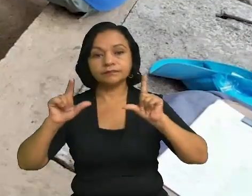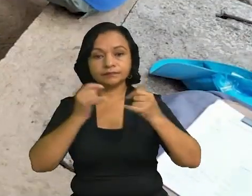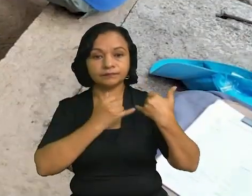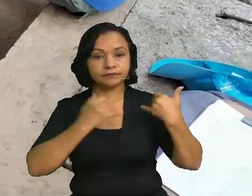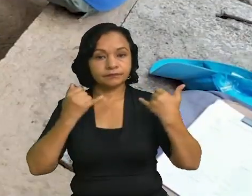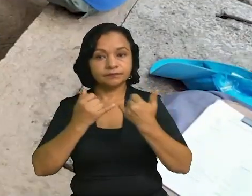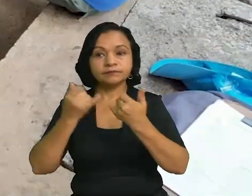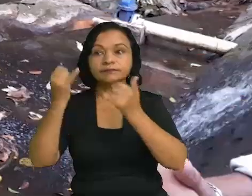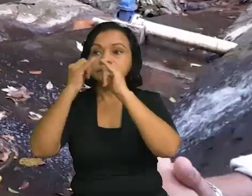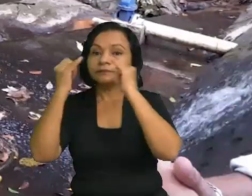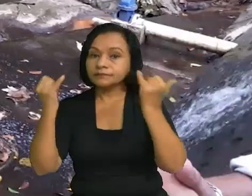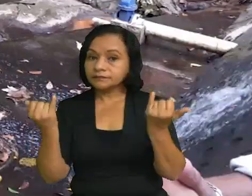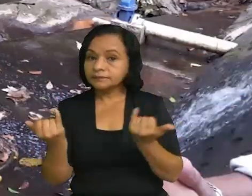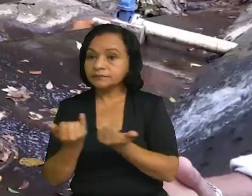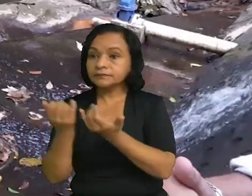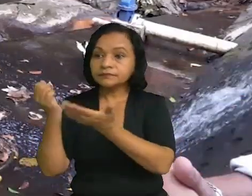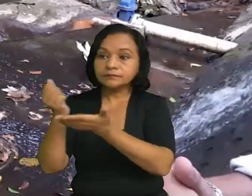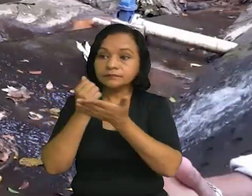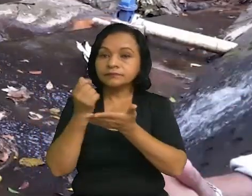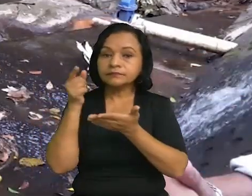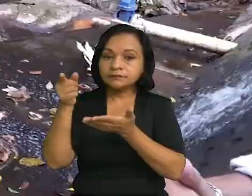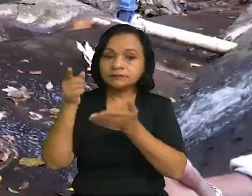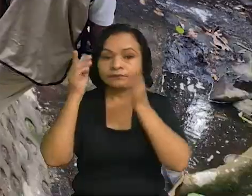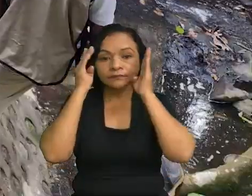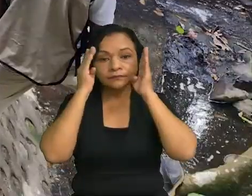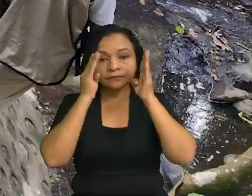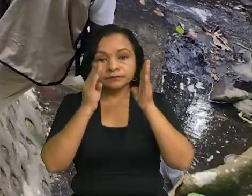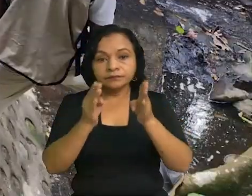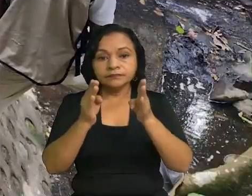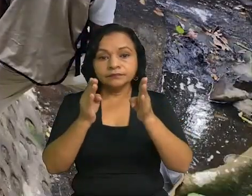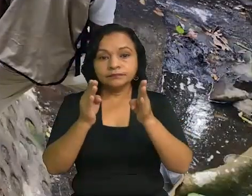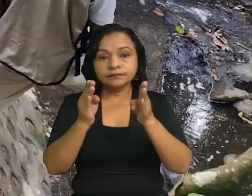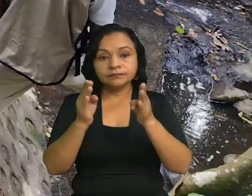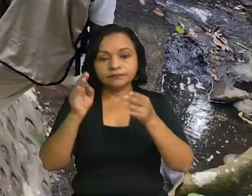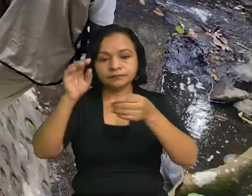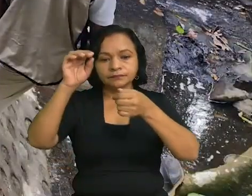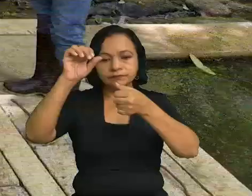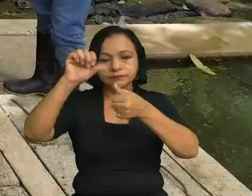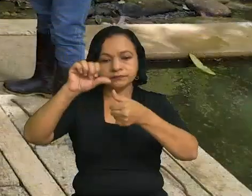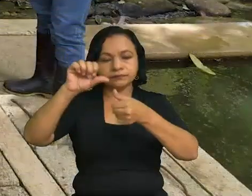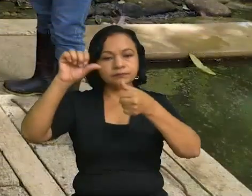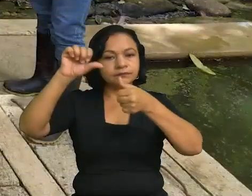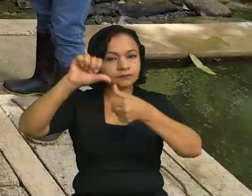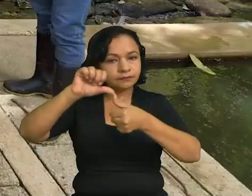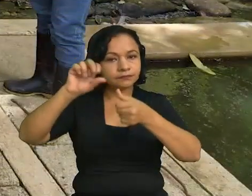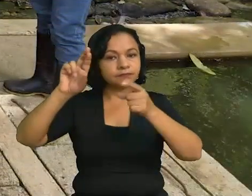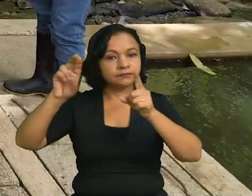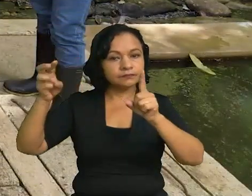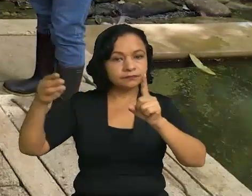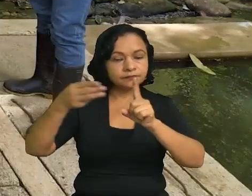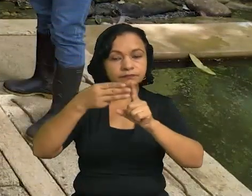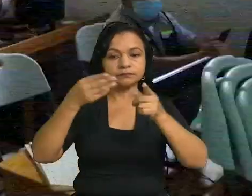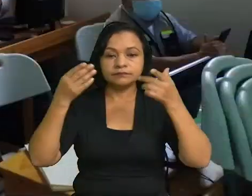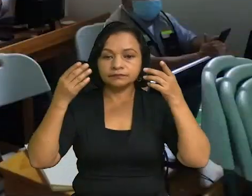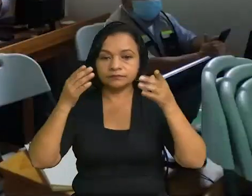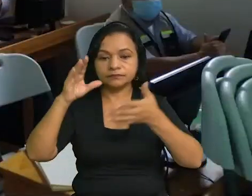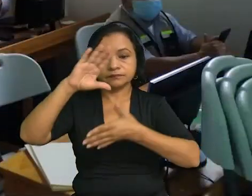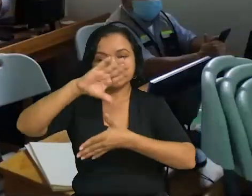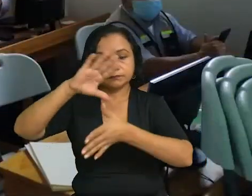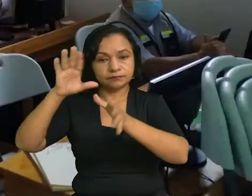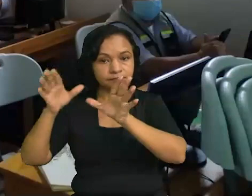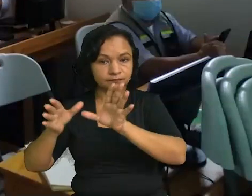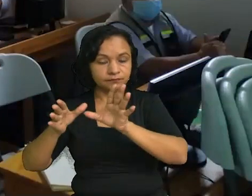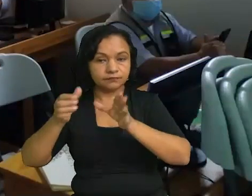que están pendientes de lo que pasa a nivel de toda la región centroamérica y caribe en materia de agua potable y